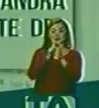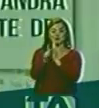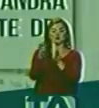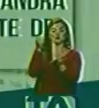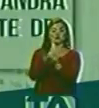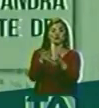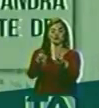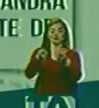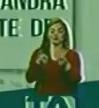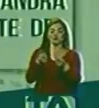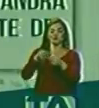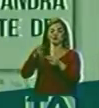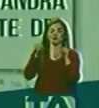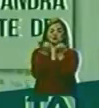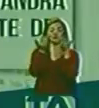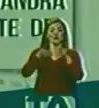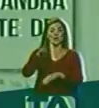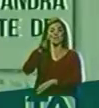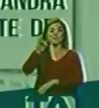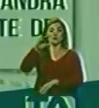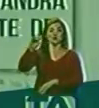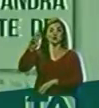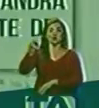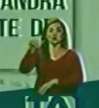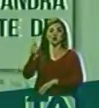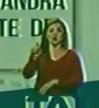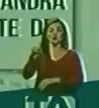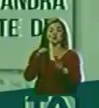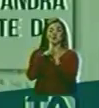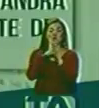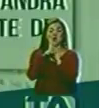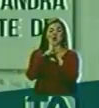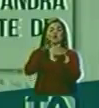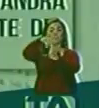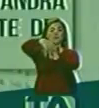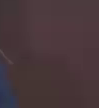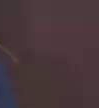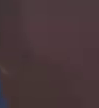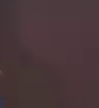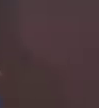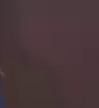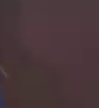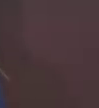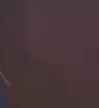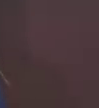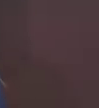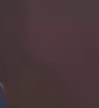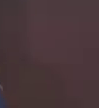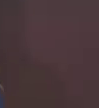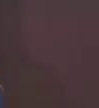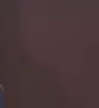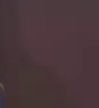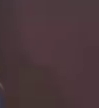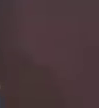realizados a la ex asambleísta maría alejandra vicuña muñoz en su cuenta corriente del banco de machala comunicación